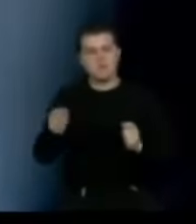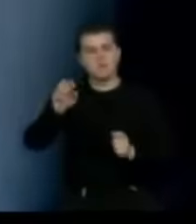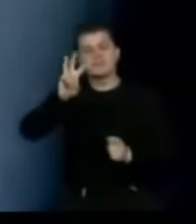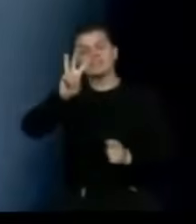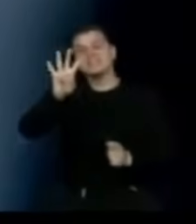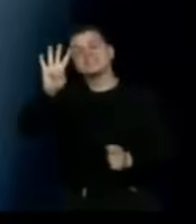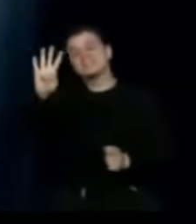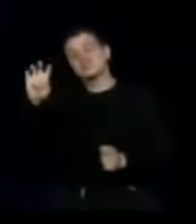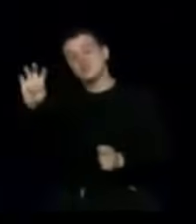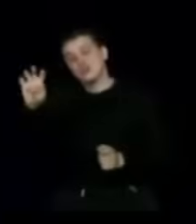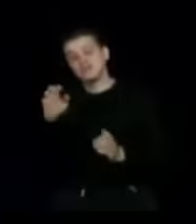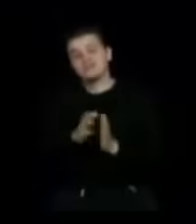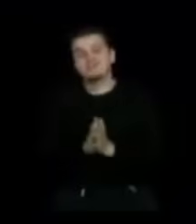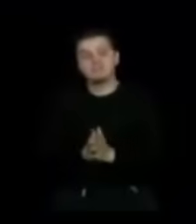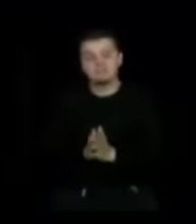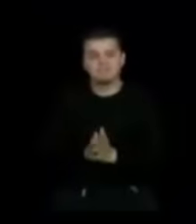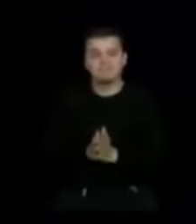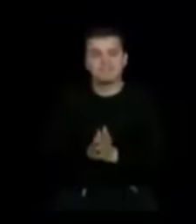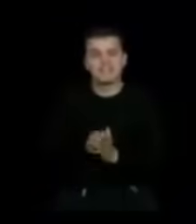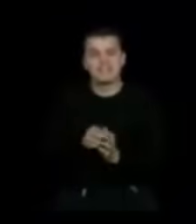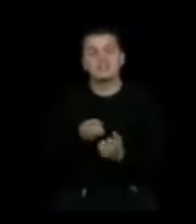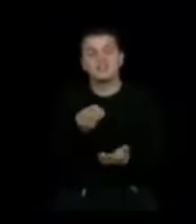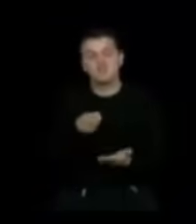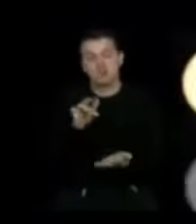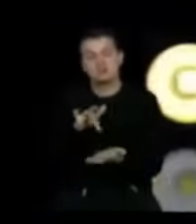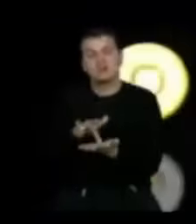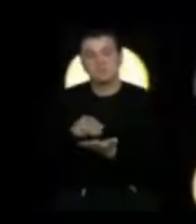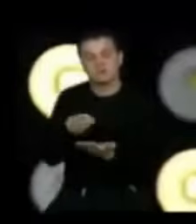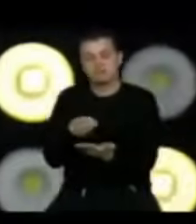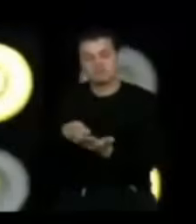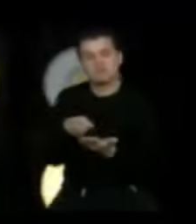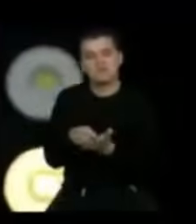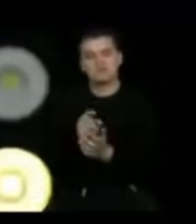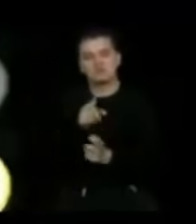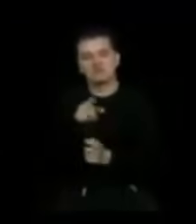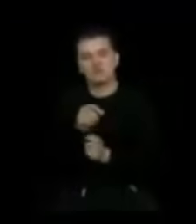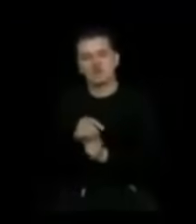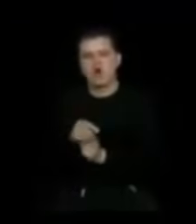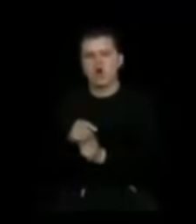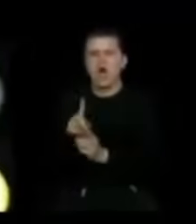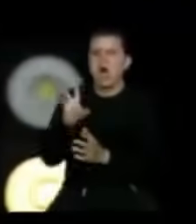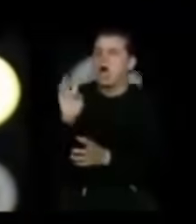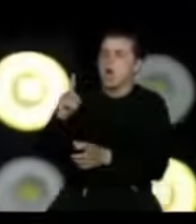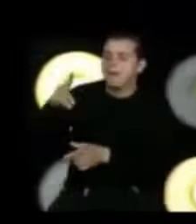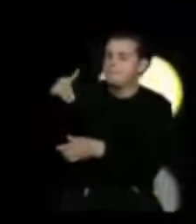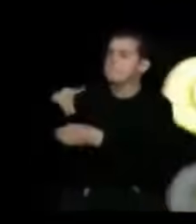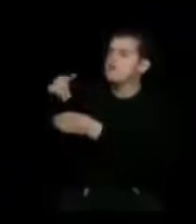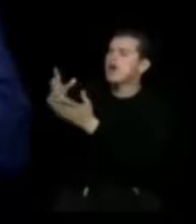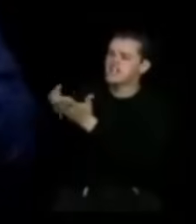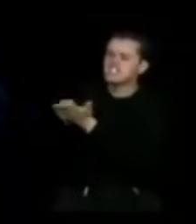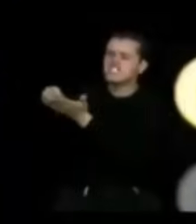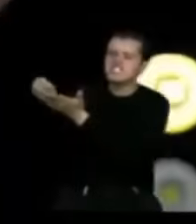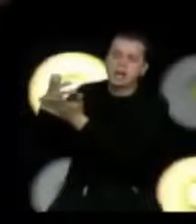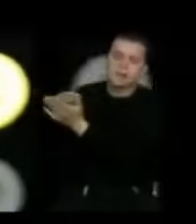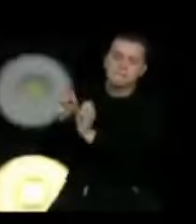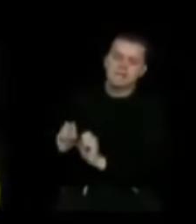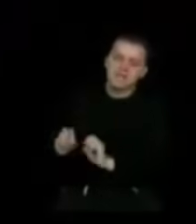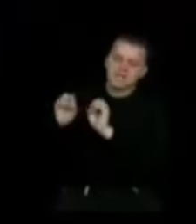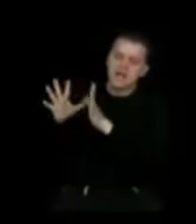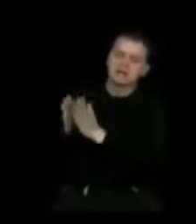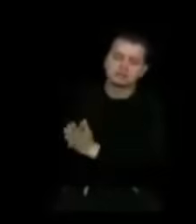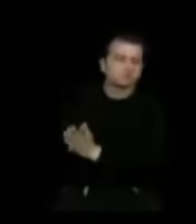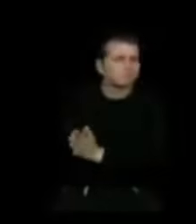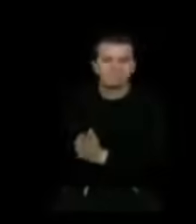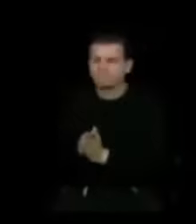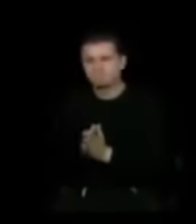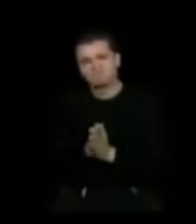fue el precio de tu milagro. Así que no pienses que tú lo vas a convencer a Dios con un dinero. No lo vas a convencer. No pienses que tú vas